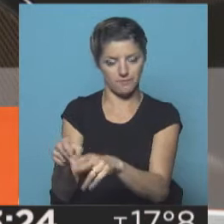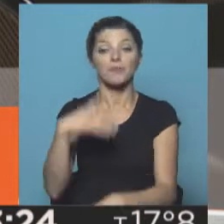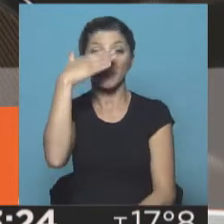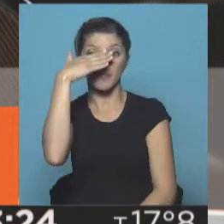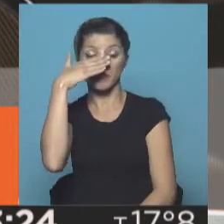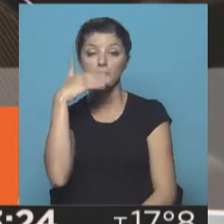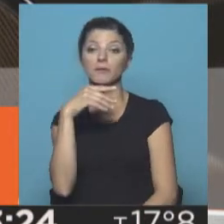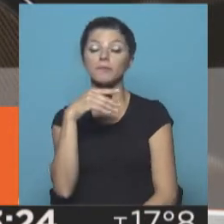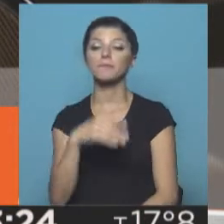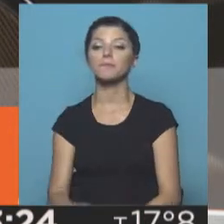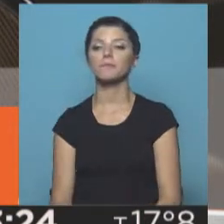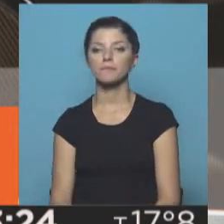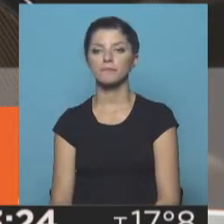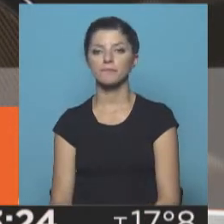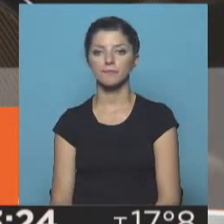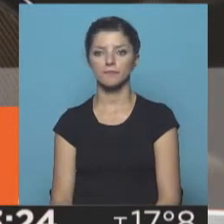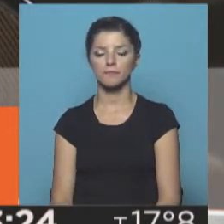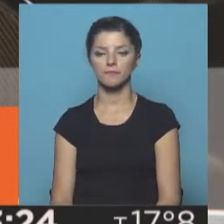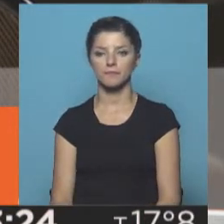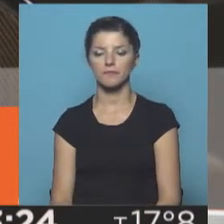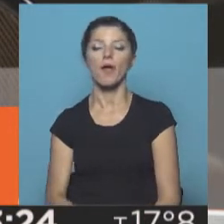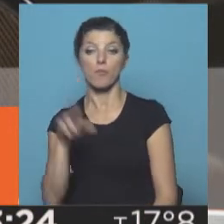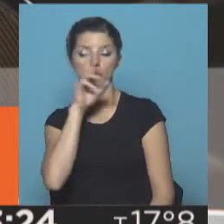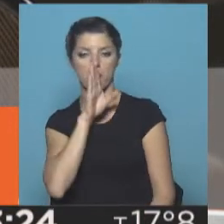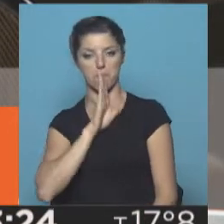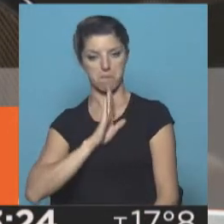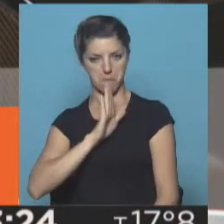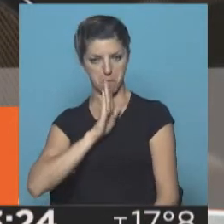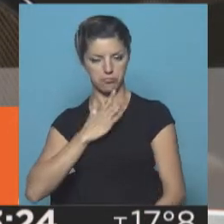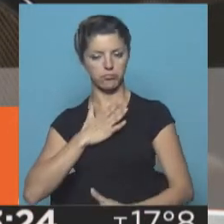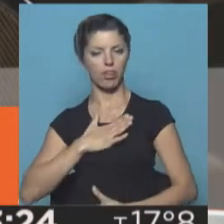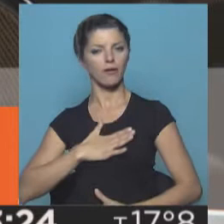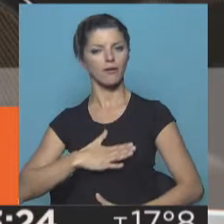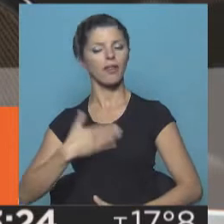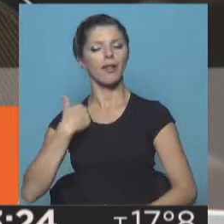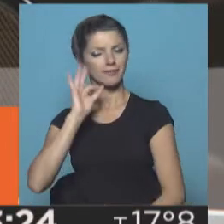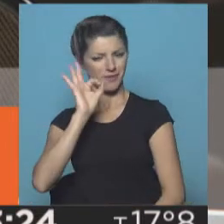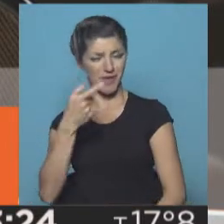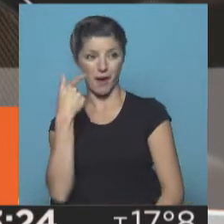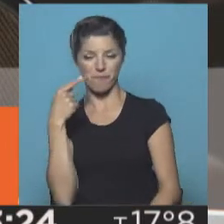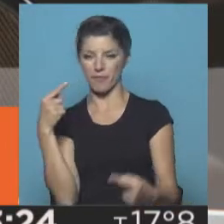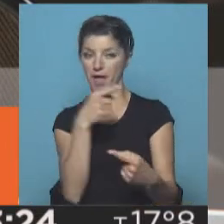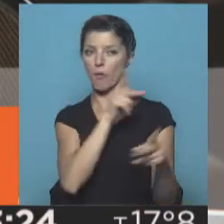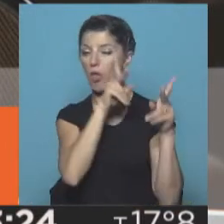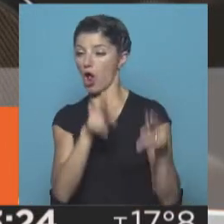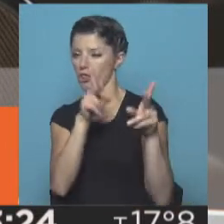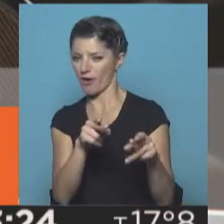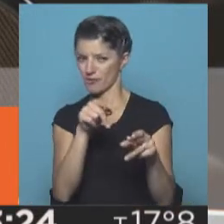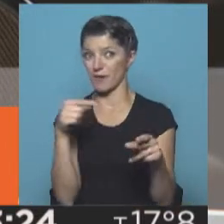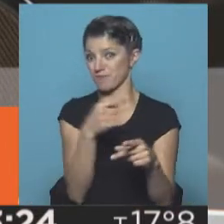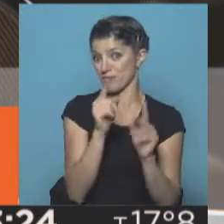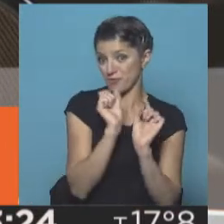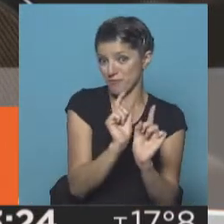serenidad o tranquilidad que mantuvo, que trató de mantener Hillary Clinton justamente porque sabía que le podía jugar en contra, y algunos problemas con